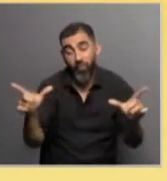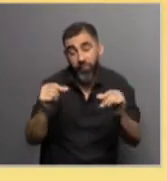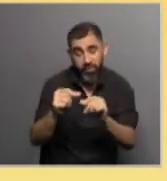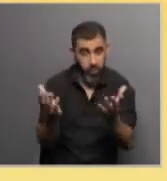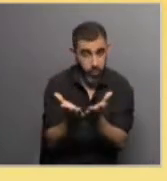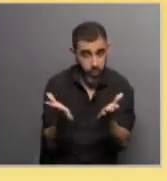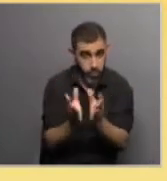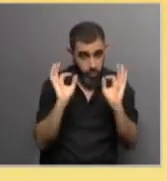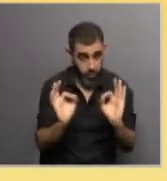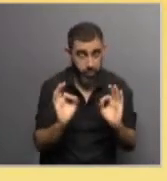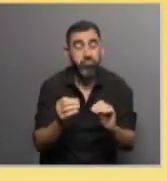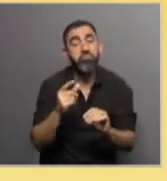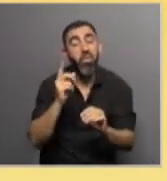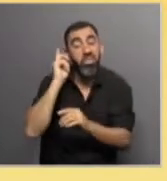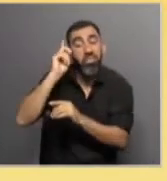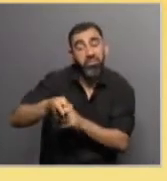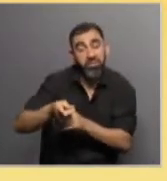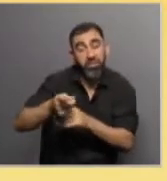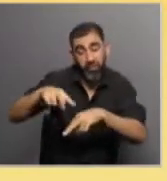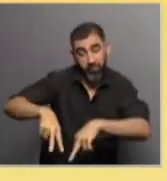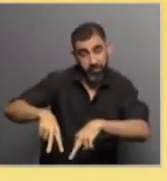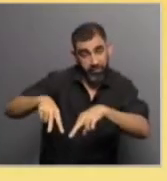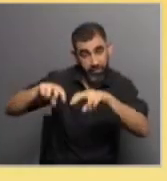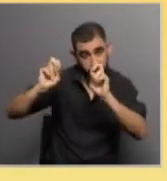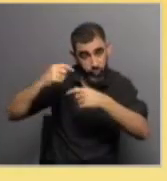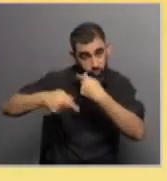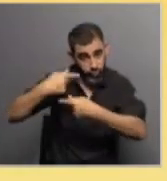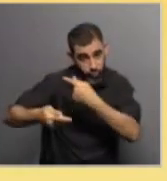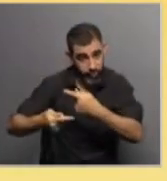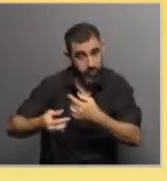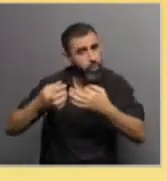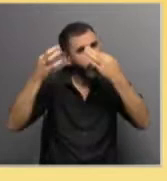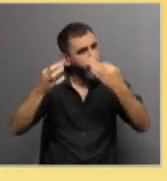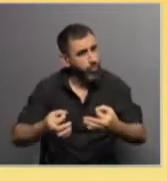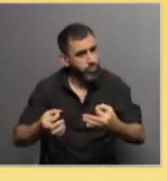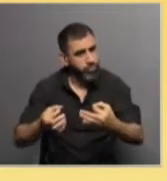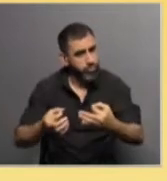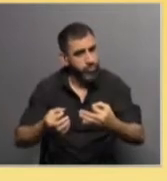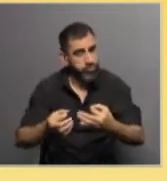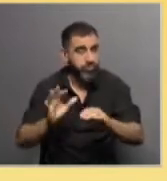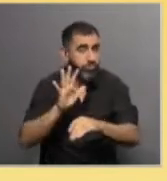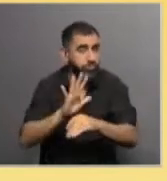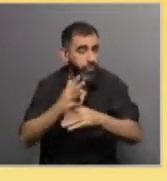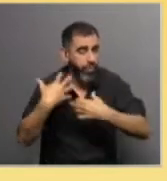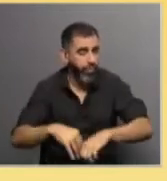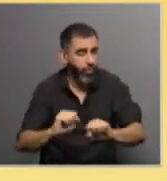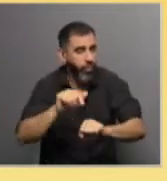de grado, decidís, bueno, tomar el camino de la investigación y de golpe aparece un hallazgo de este